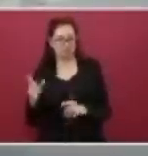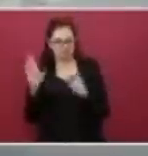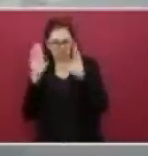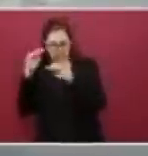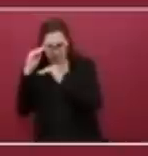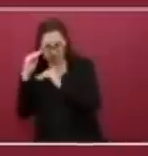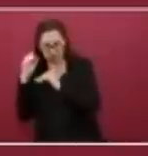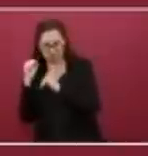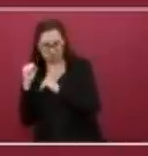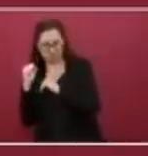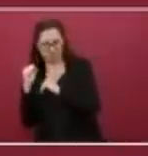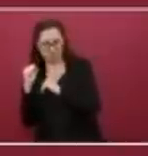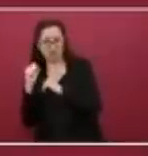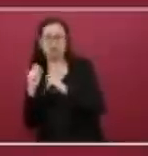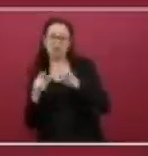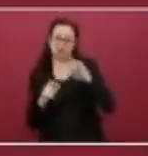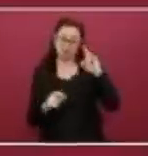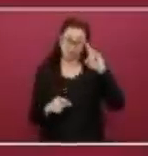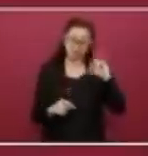de izquierda